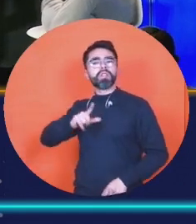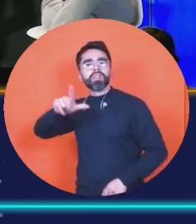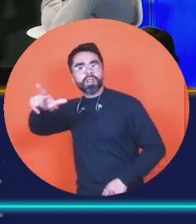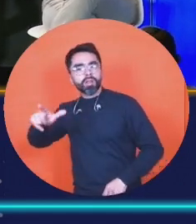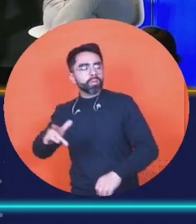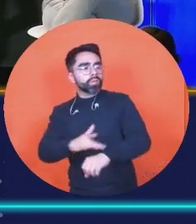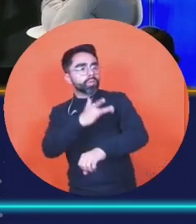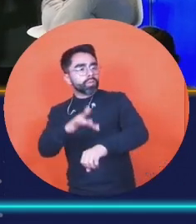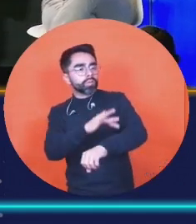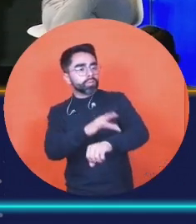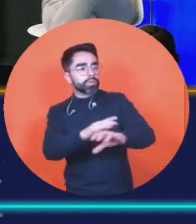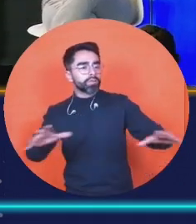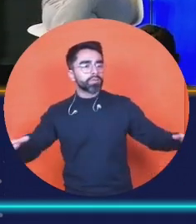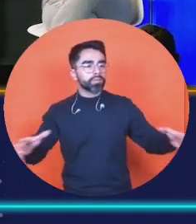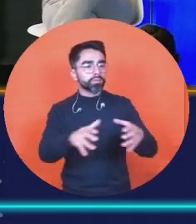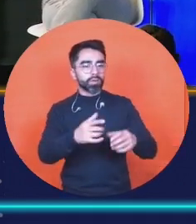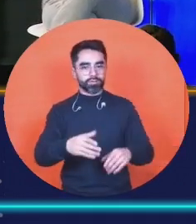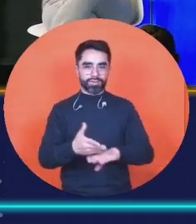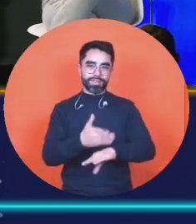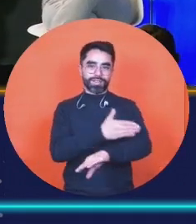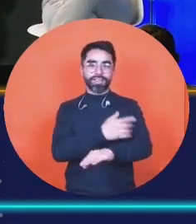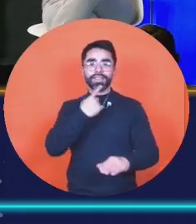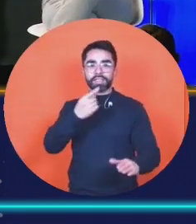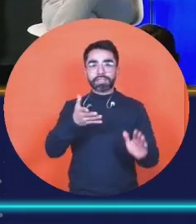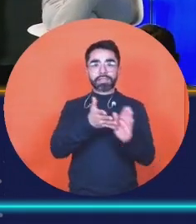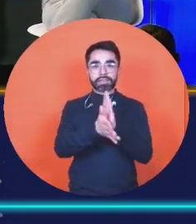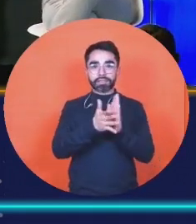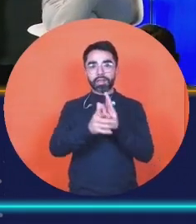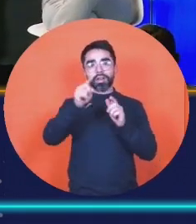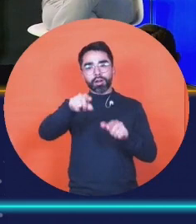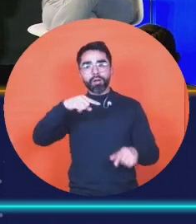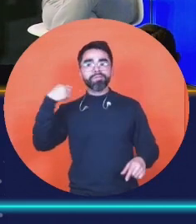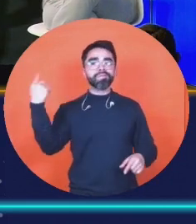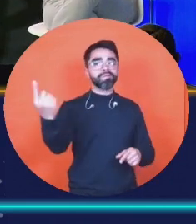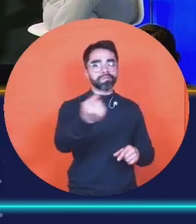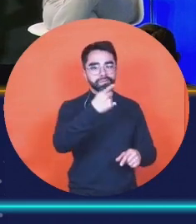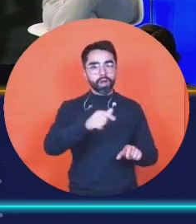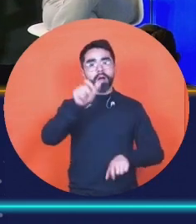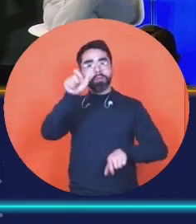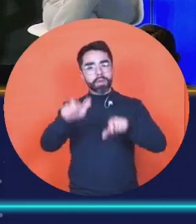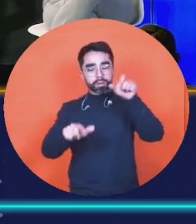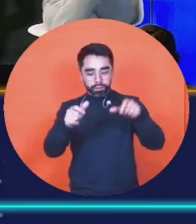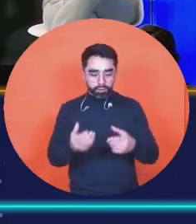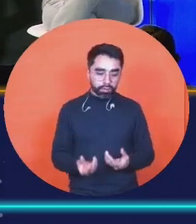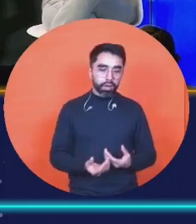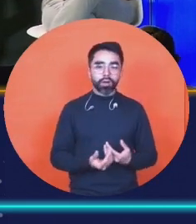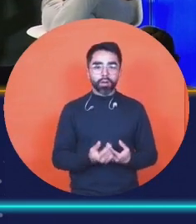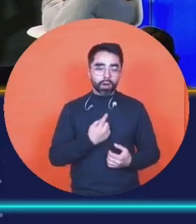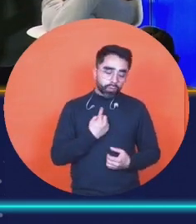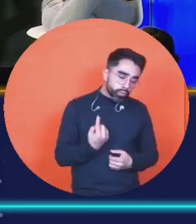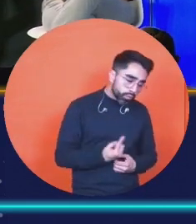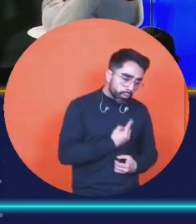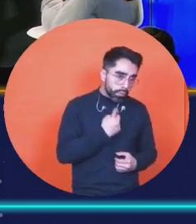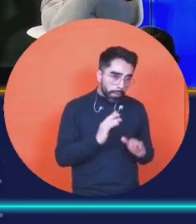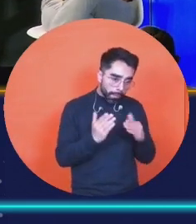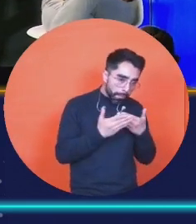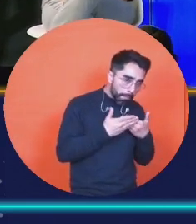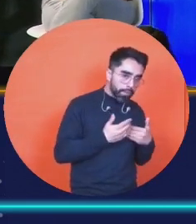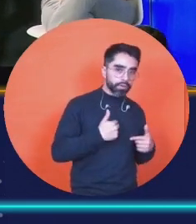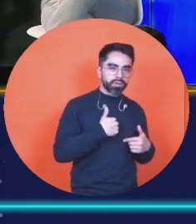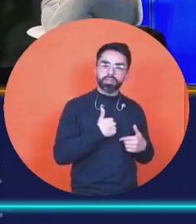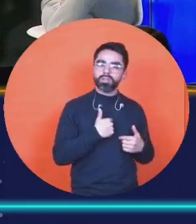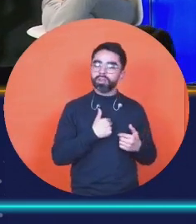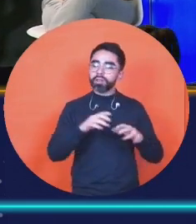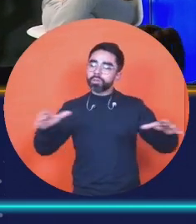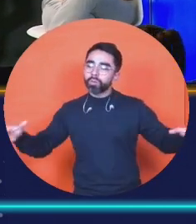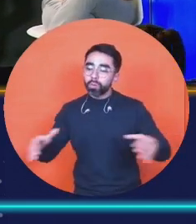a tu equipo, sobre todo con lo que decías que en nuestra industria la mayoría de las personas son muy introvertidas? ¿Cómo motivas a un equipo y sobre todo un